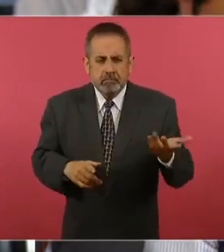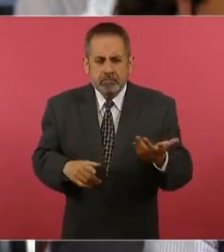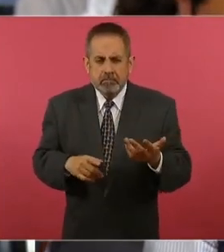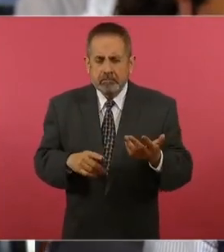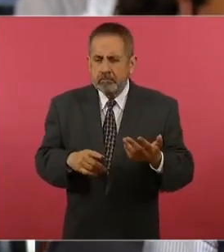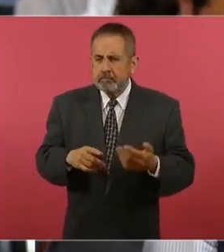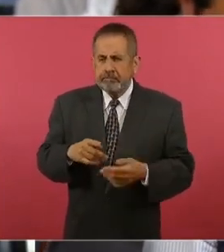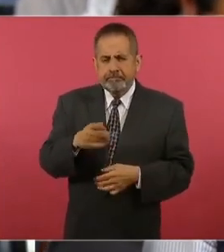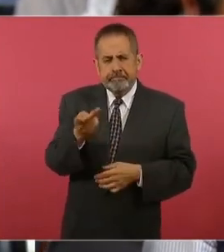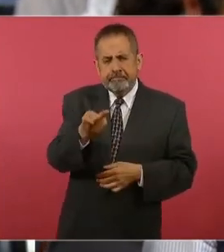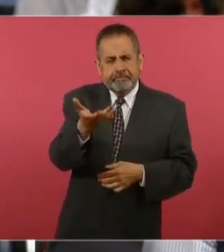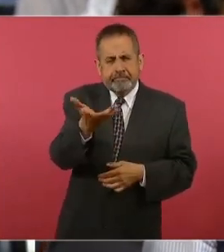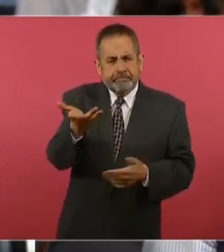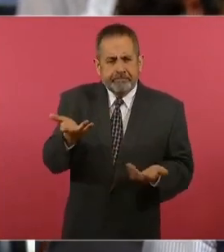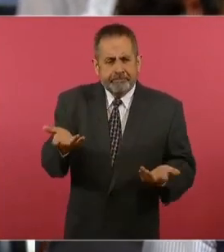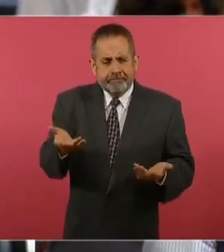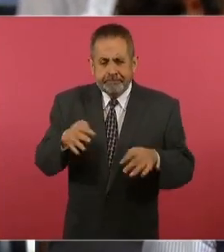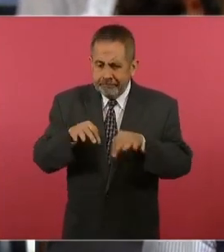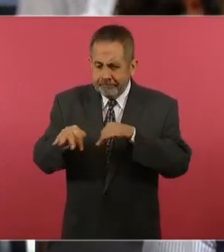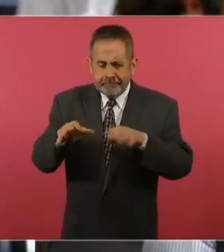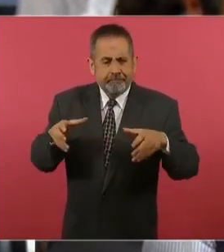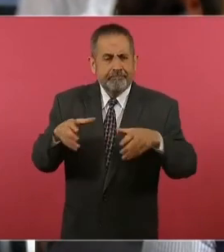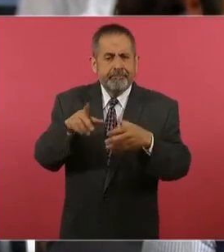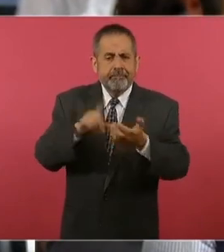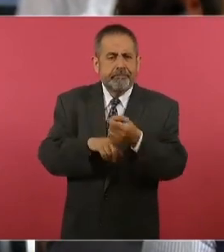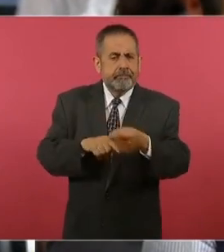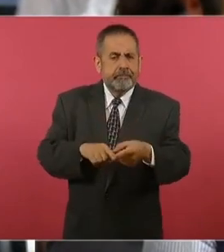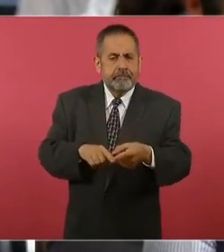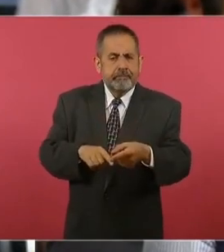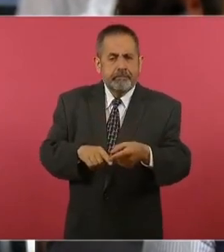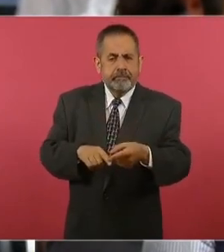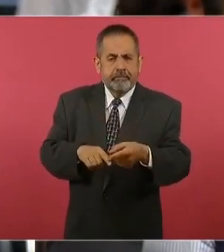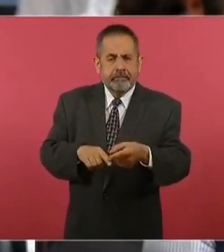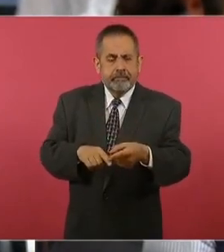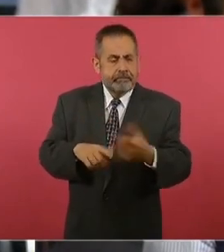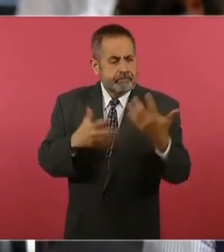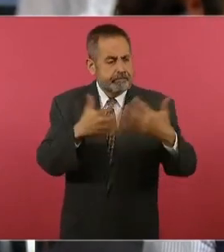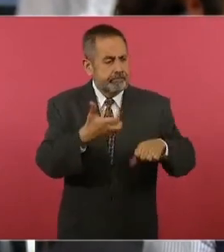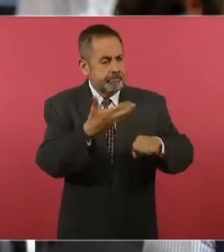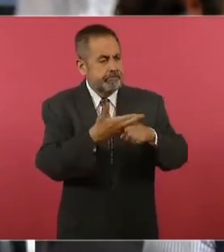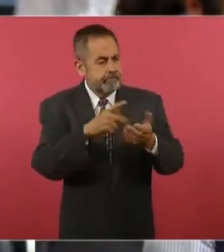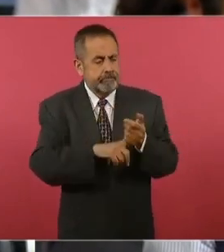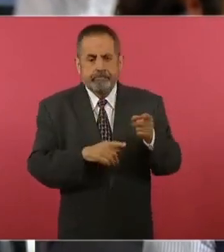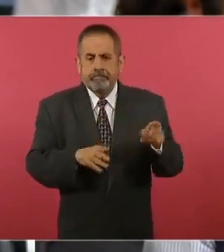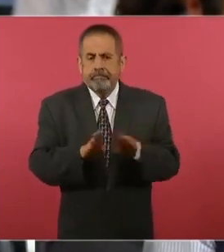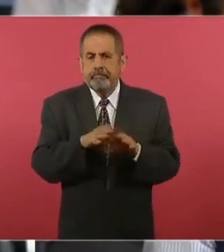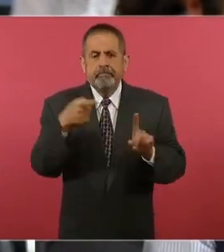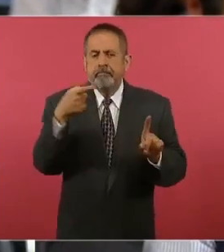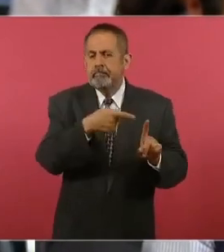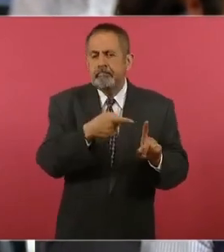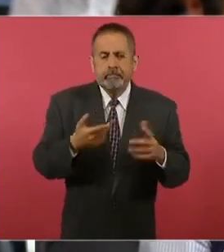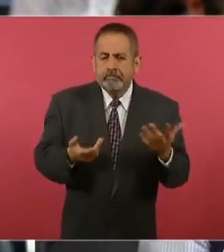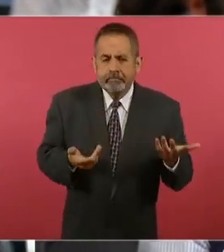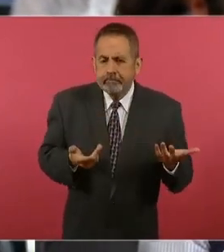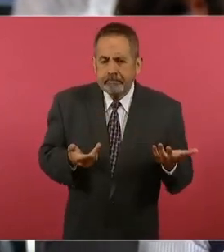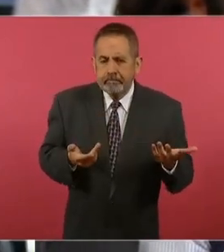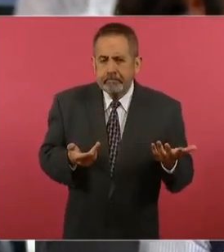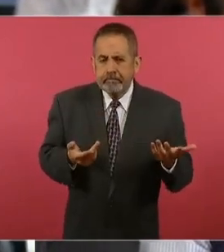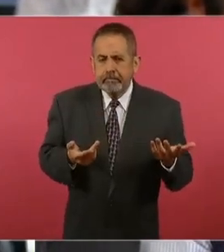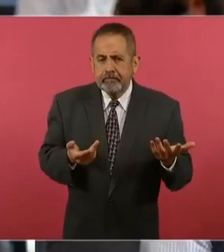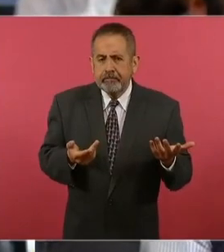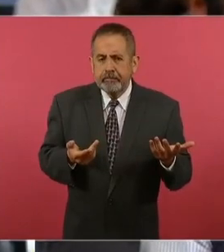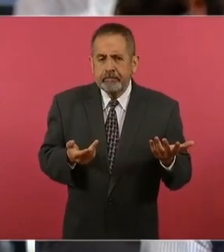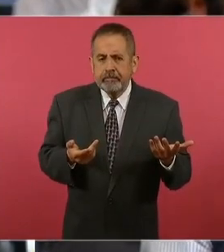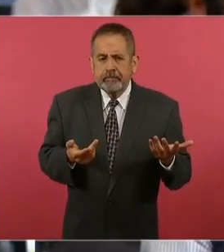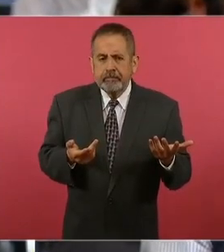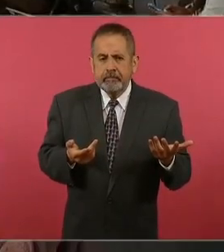se realizaría el trabajo con este tipo de empresas que finalmente, pues